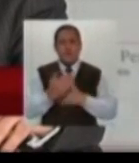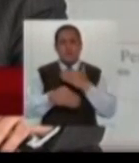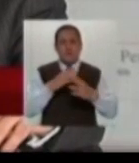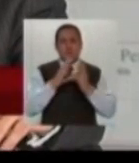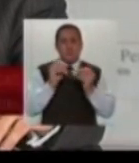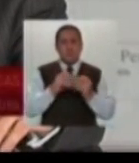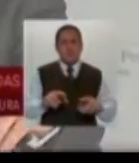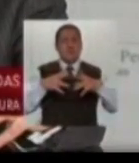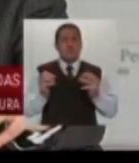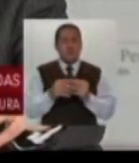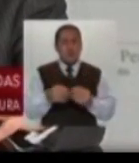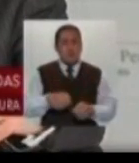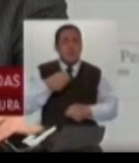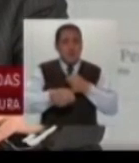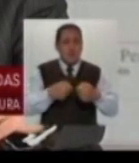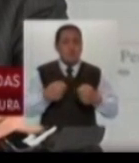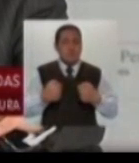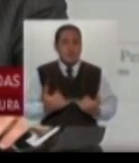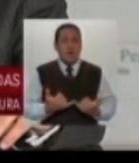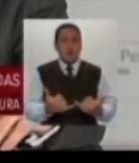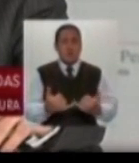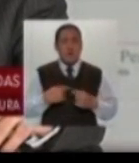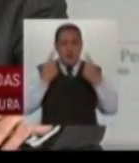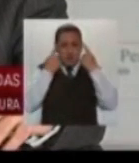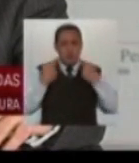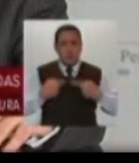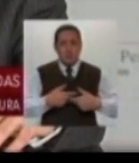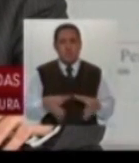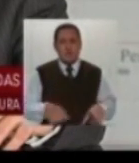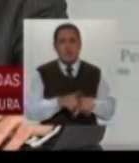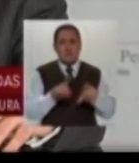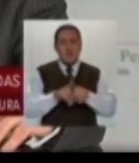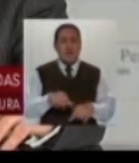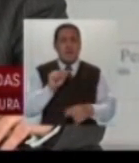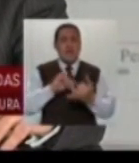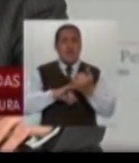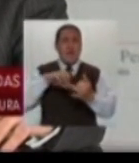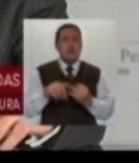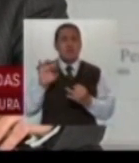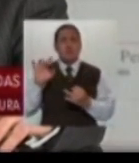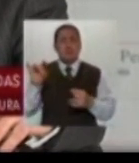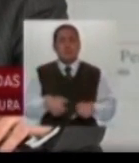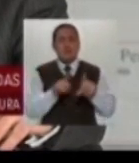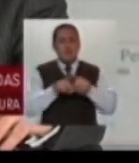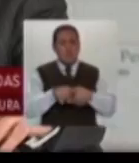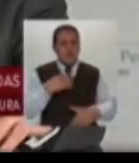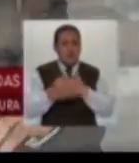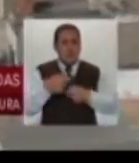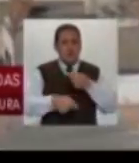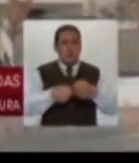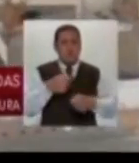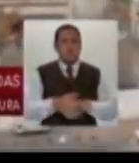barreras burocráticas. Tenemos la gran oportunidad, al ser sede de eventos como el ASPA y otros, de seguir atrayendo